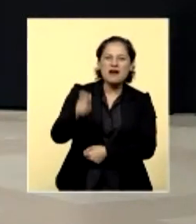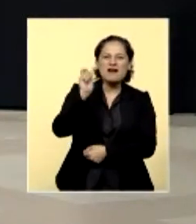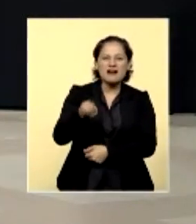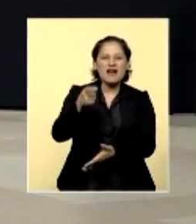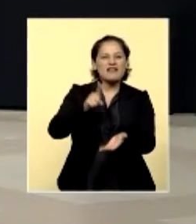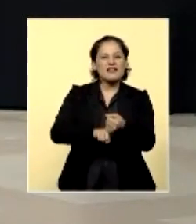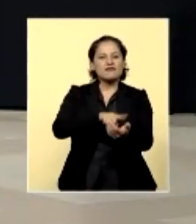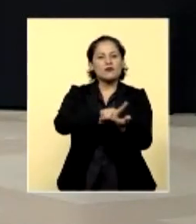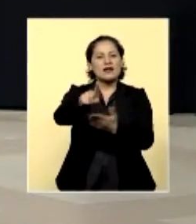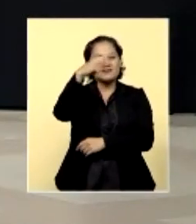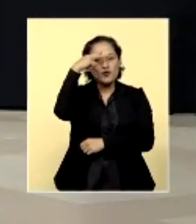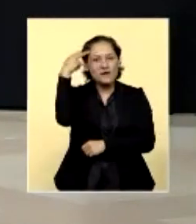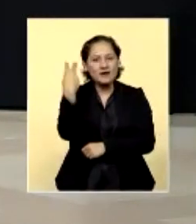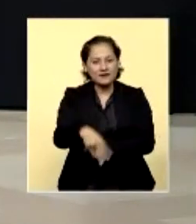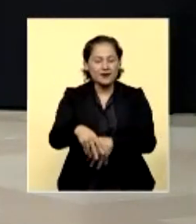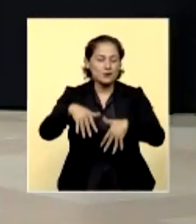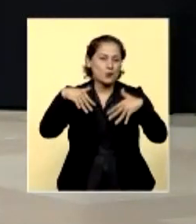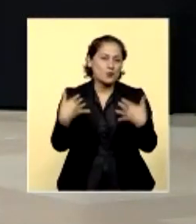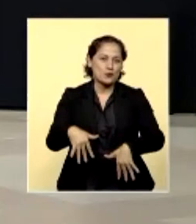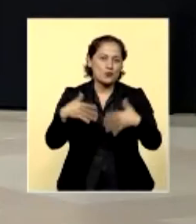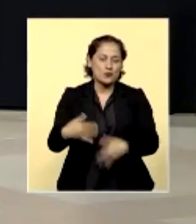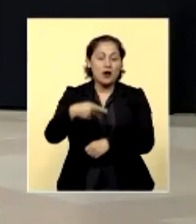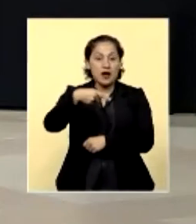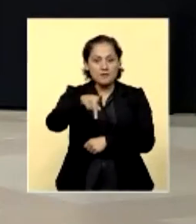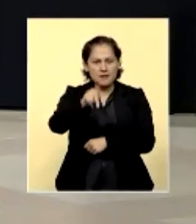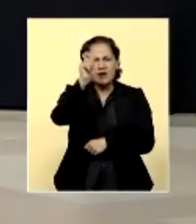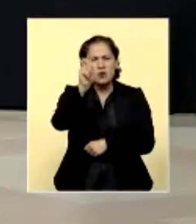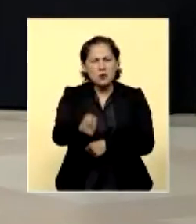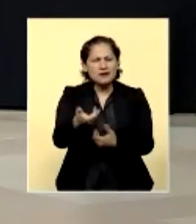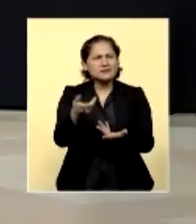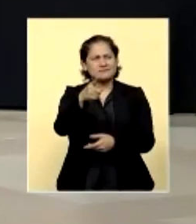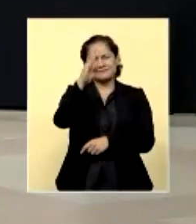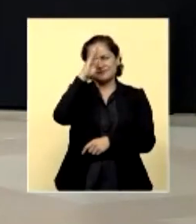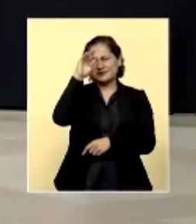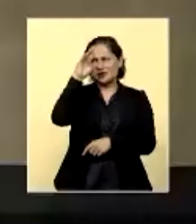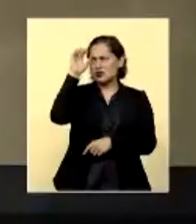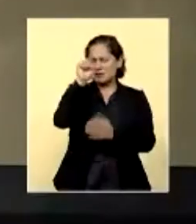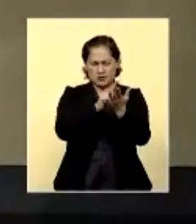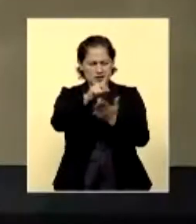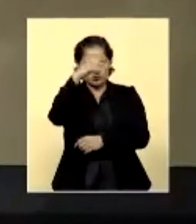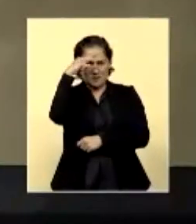é um direito mexicano. Pero no es un derecho mexicano en el sentido tradicional.